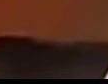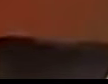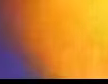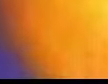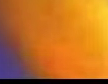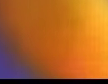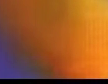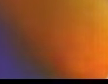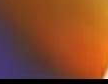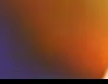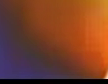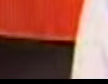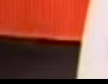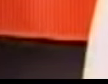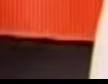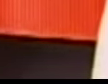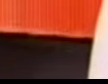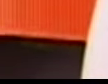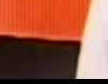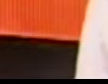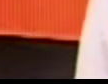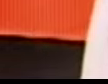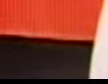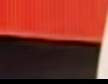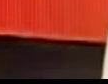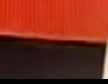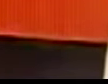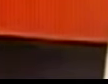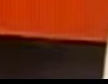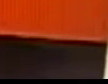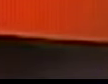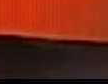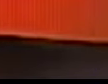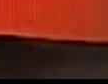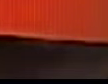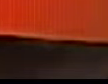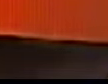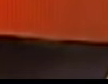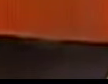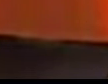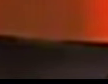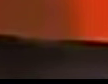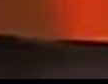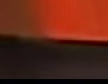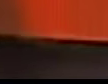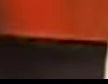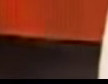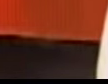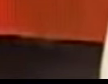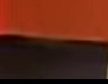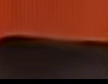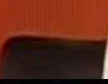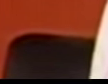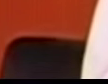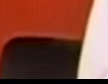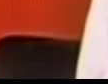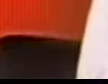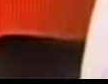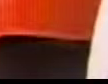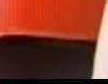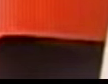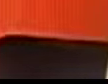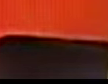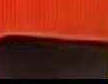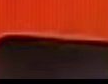eso. Goloso. Sándwich, ¿no? Pingüino. Goloso. Oye, usted sí que tiene, usted a gente la hacía, creo, ¿no? Sabe todo lo que hago. Normalmente sí me llega la información,